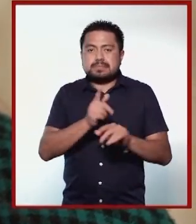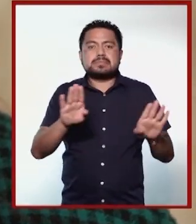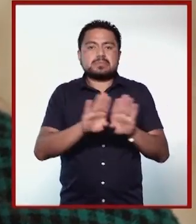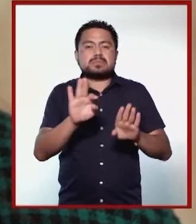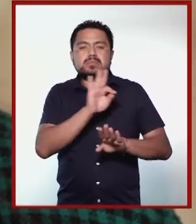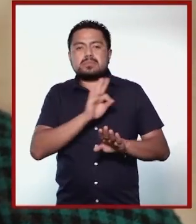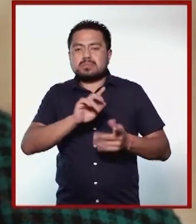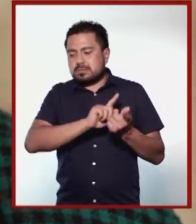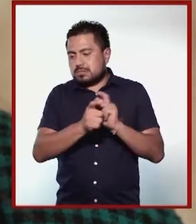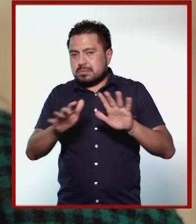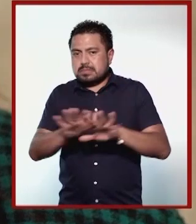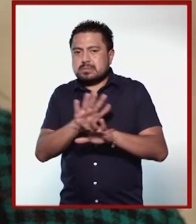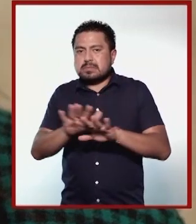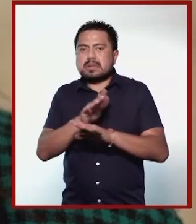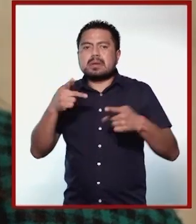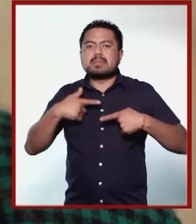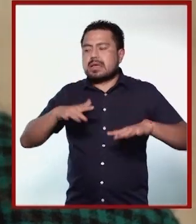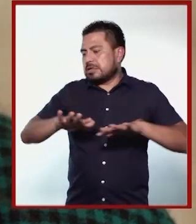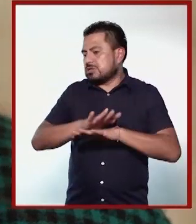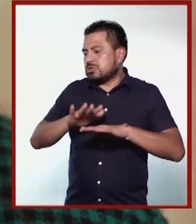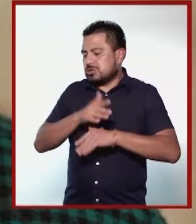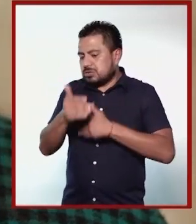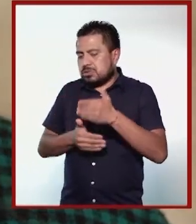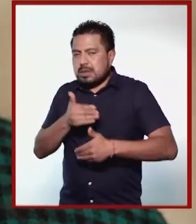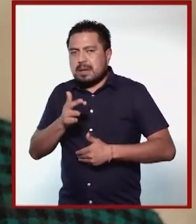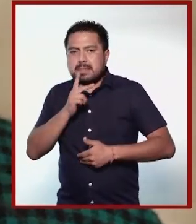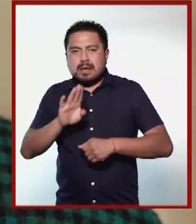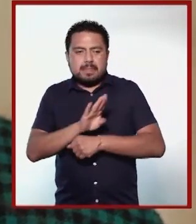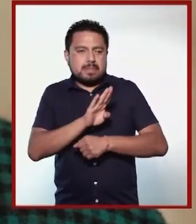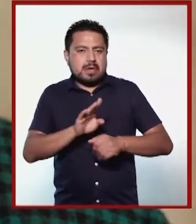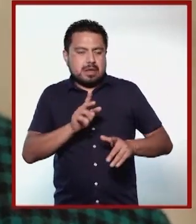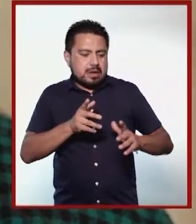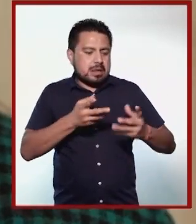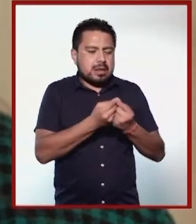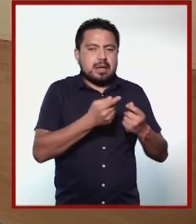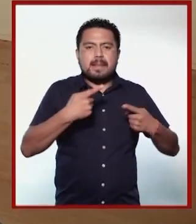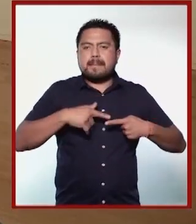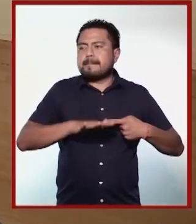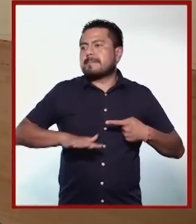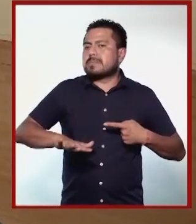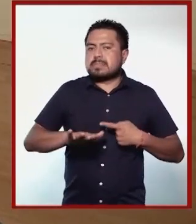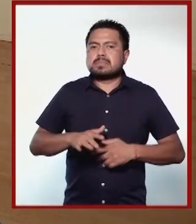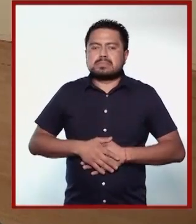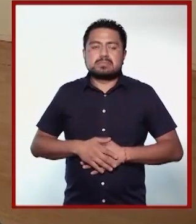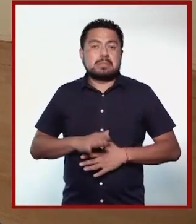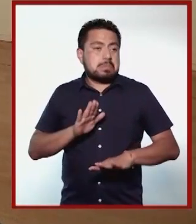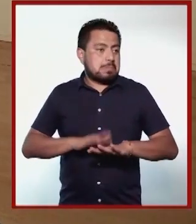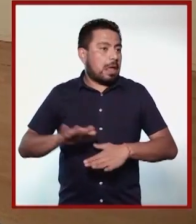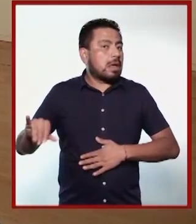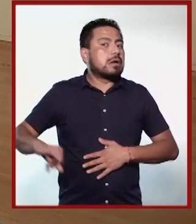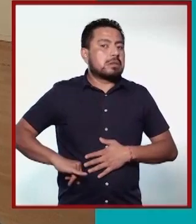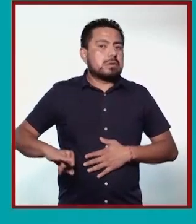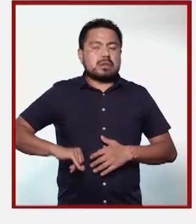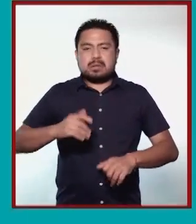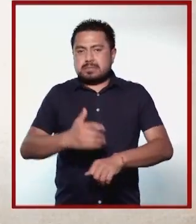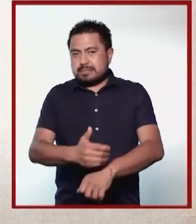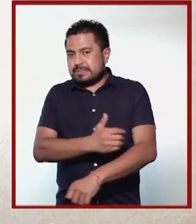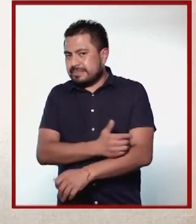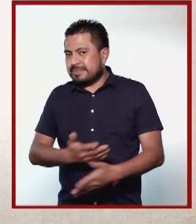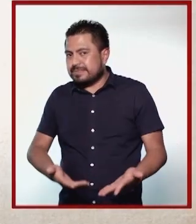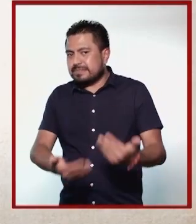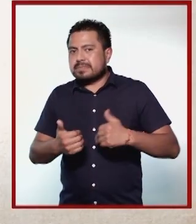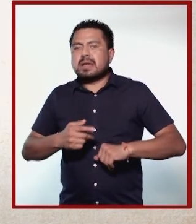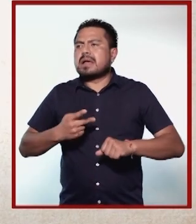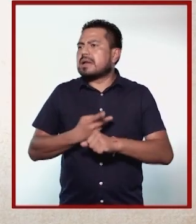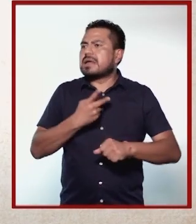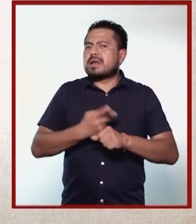podemos convertirnos en agentes de cambio para procurar el bienestar propio y de las demás personas. Va a estar muy interesante. Acompáñenos. ¿Qué ha